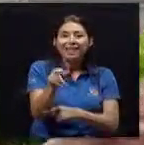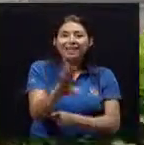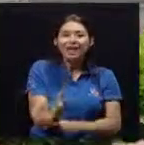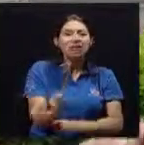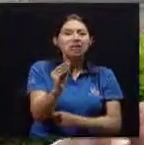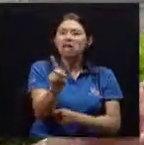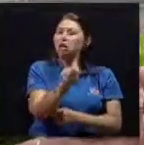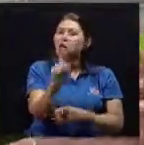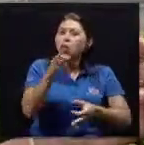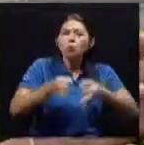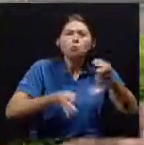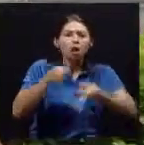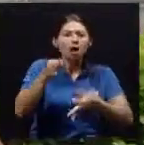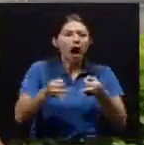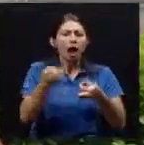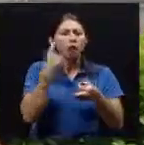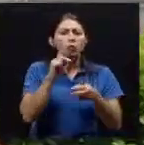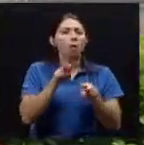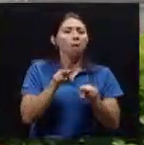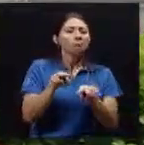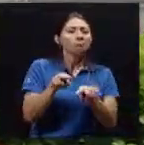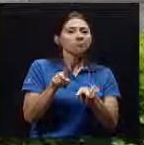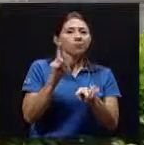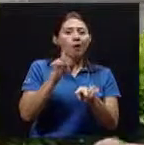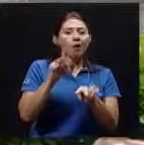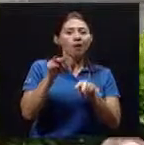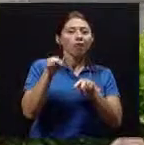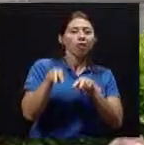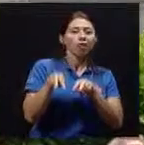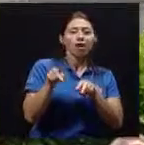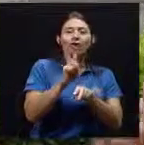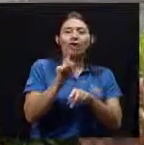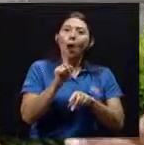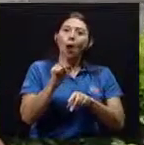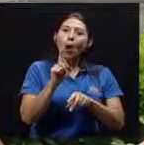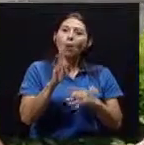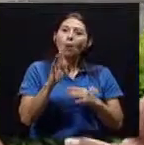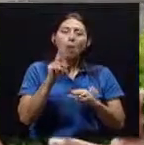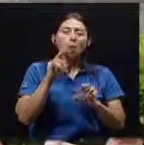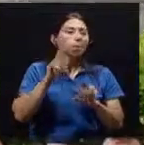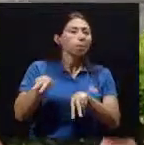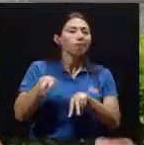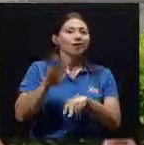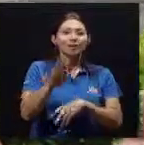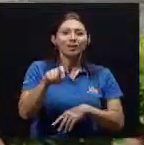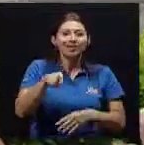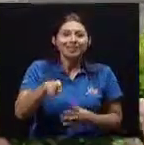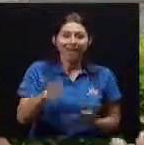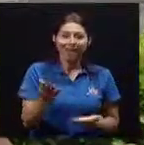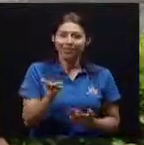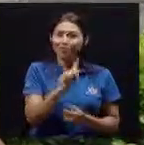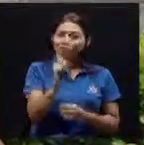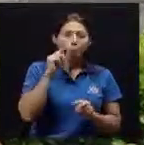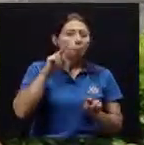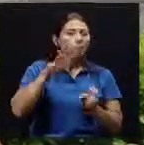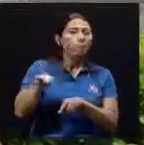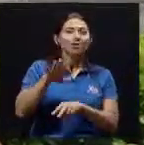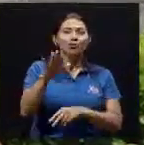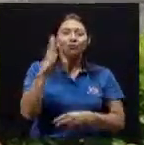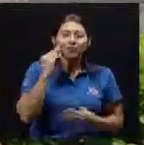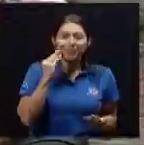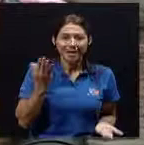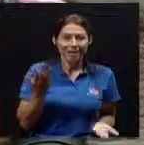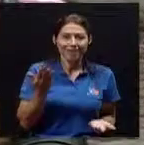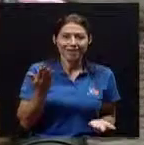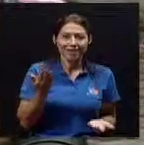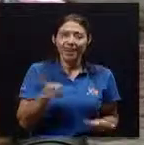sin minimizarlo, sin invisibilizar sus necesidades, sin menospreciar las experiencias que él está viviendo en ese